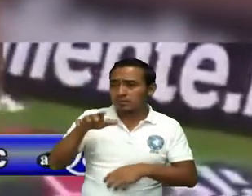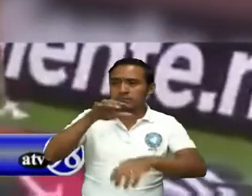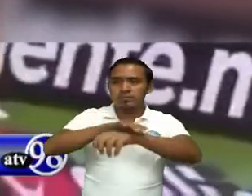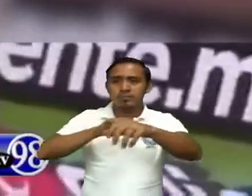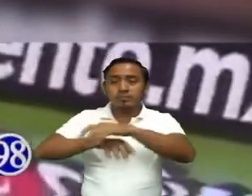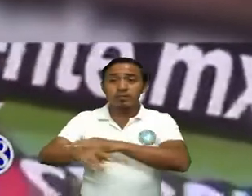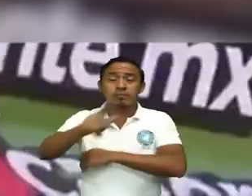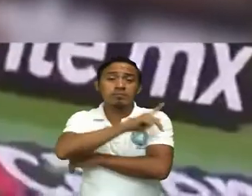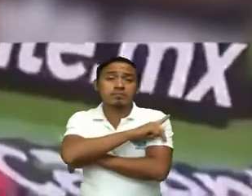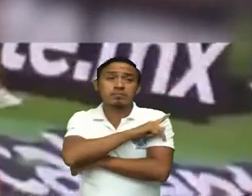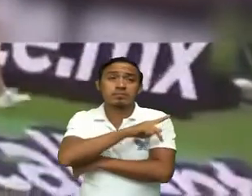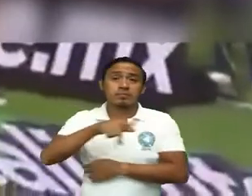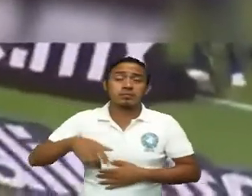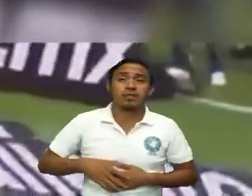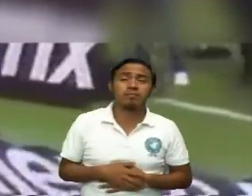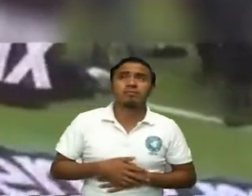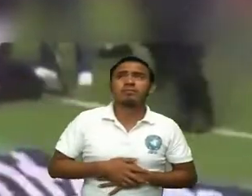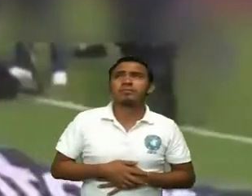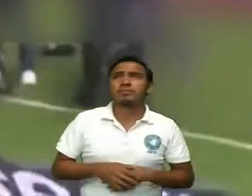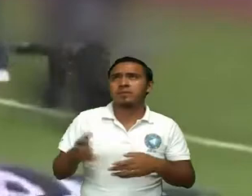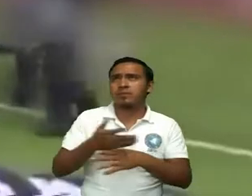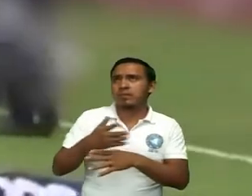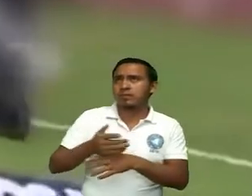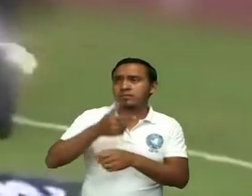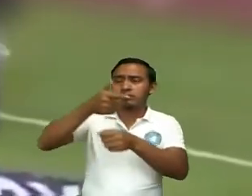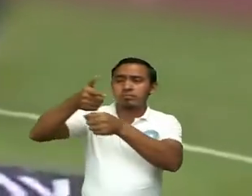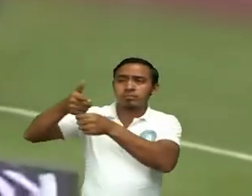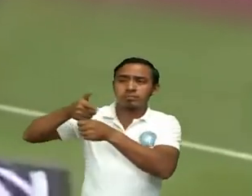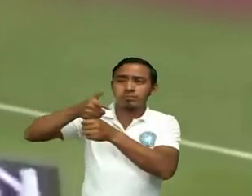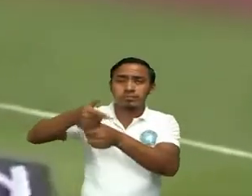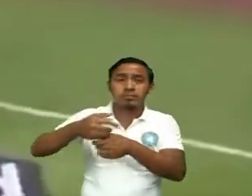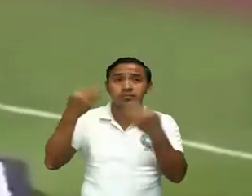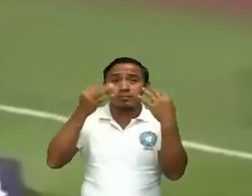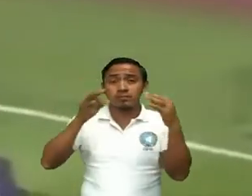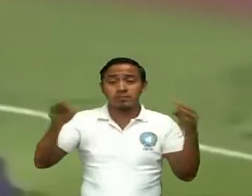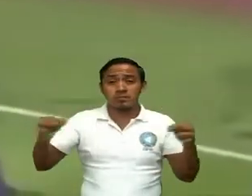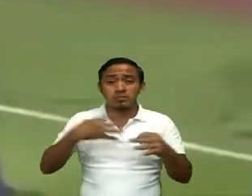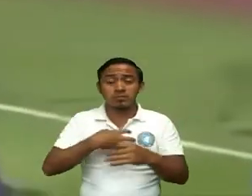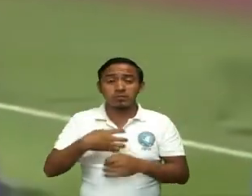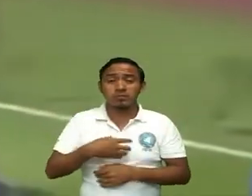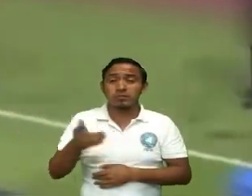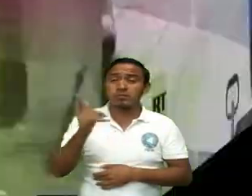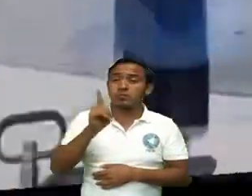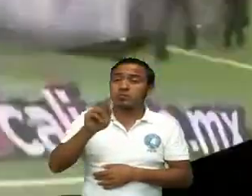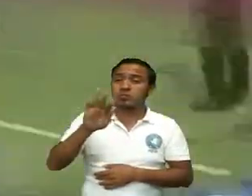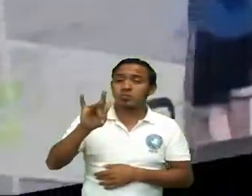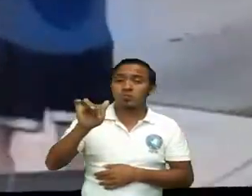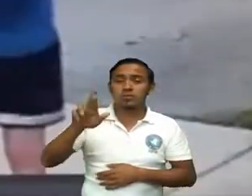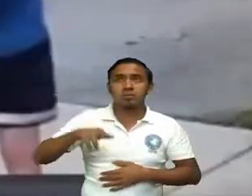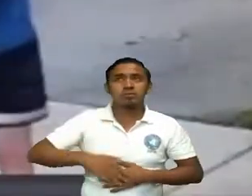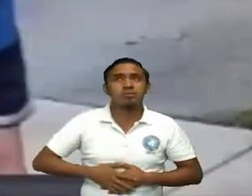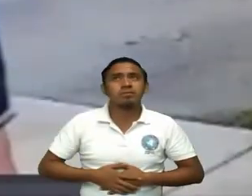por los policías y diversos videos se han viralizado en la red social de Twitter.